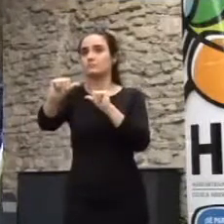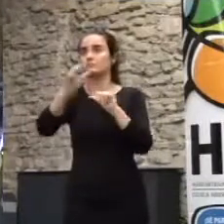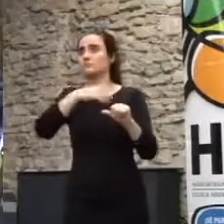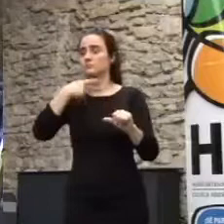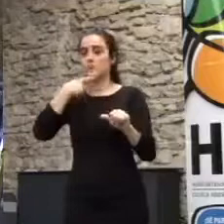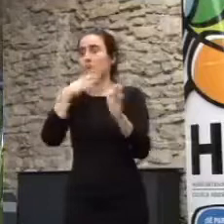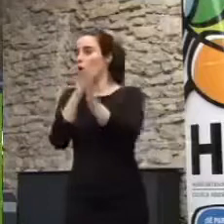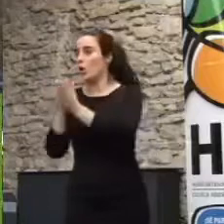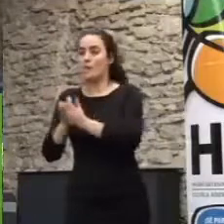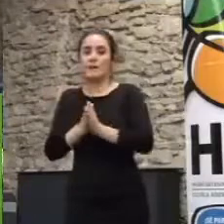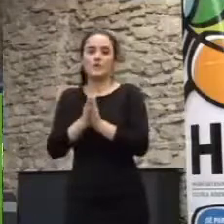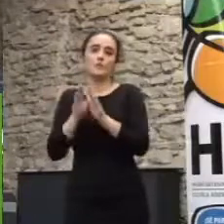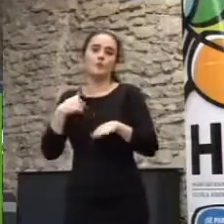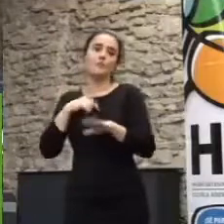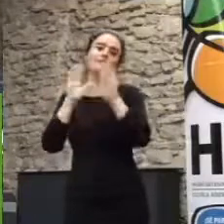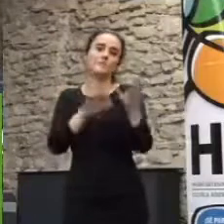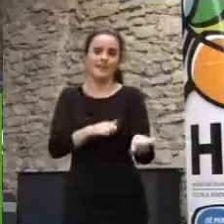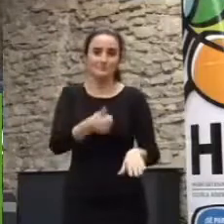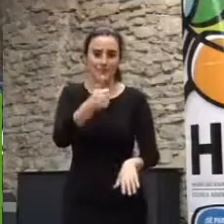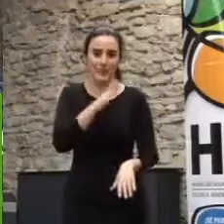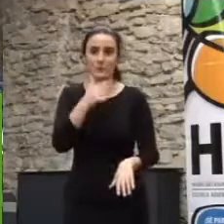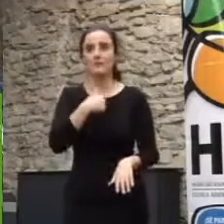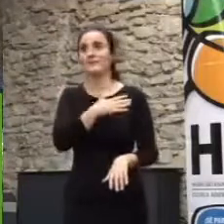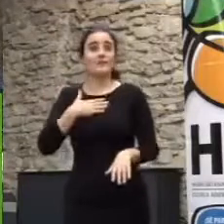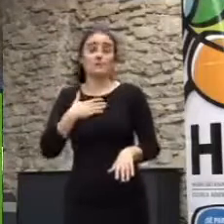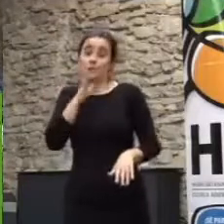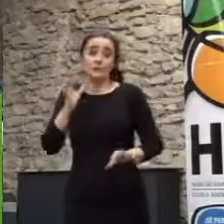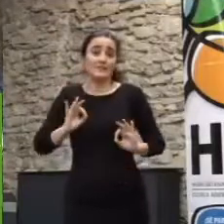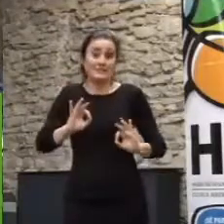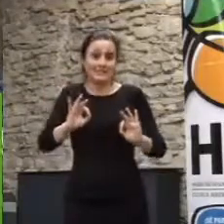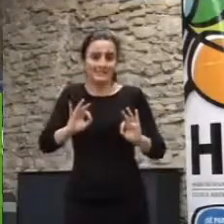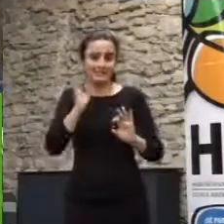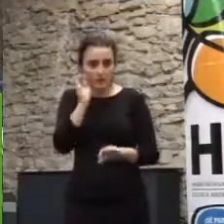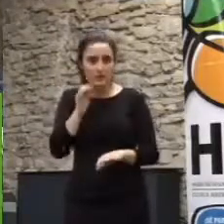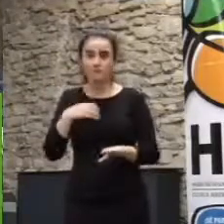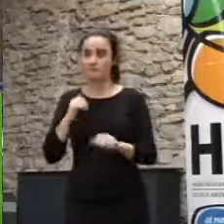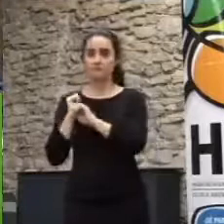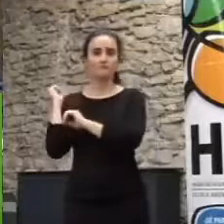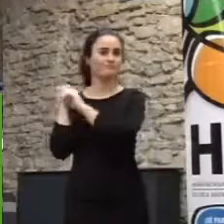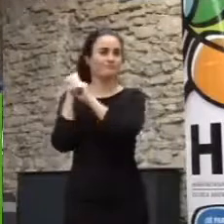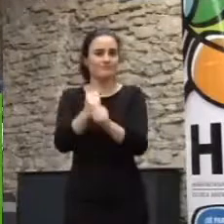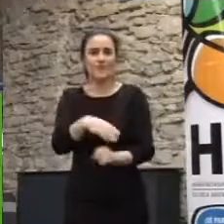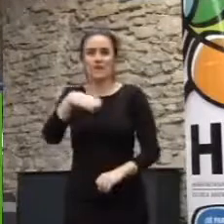mis compañeros al medio, ¿no? No por querer, sino porque ha sido así. Pero bueno, toda mi vida en el Correo,